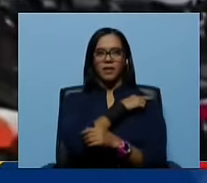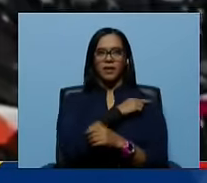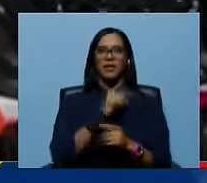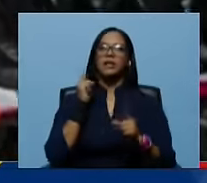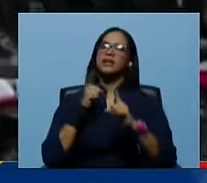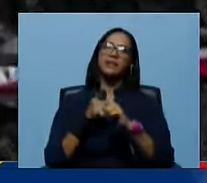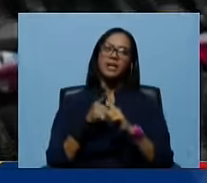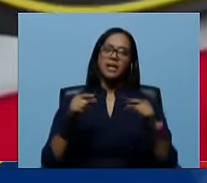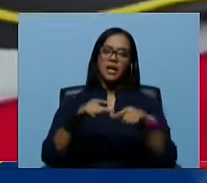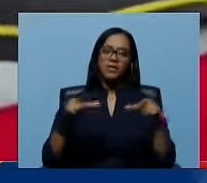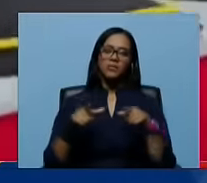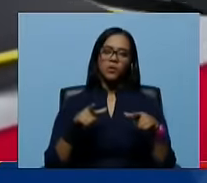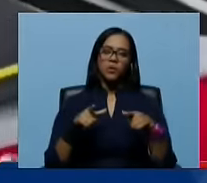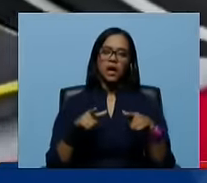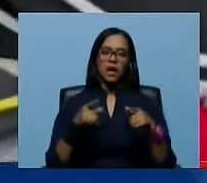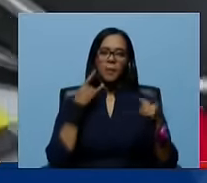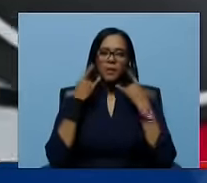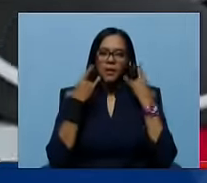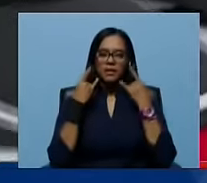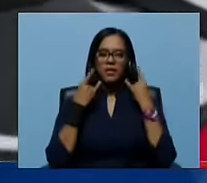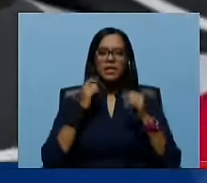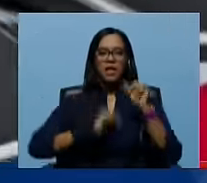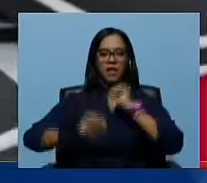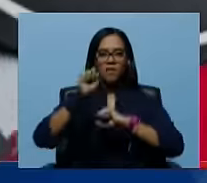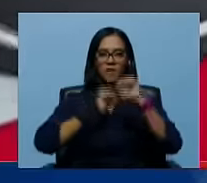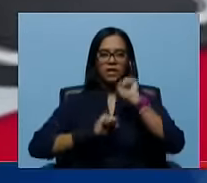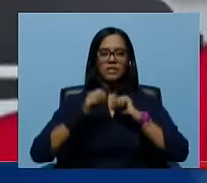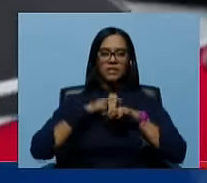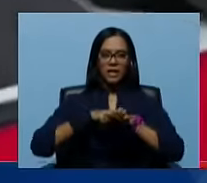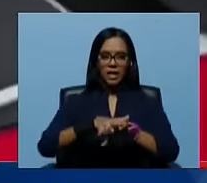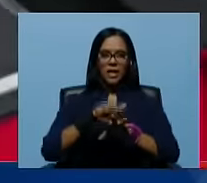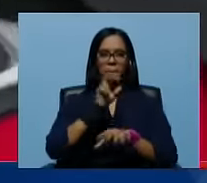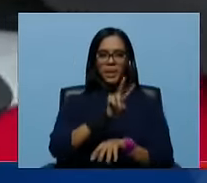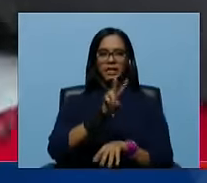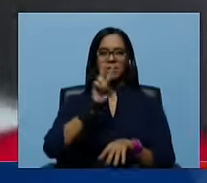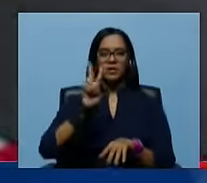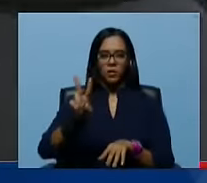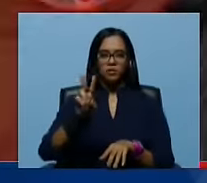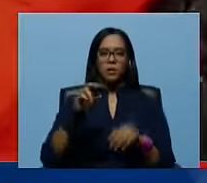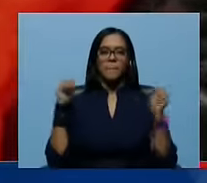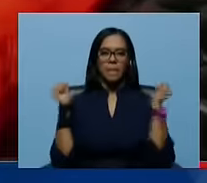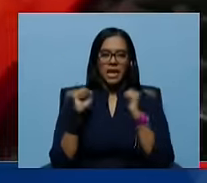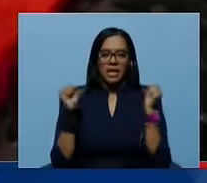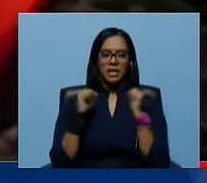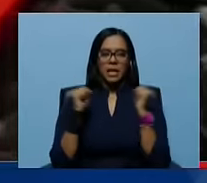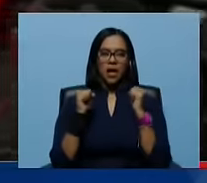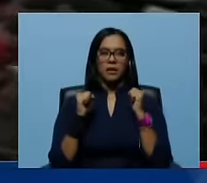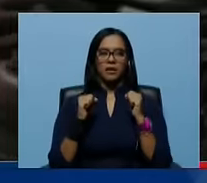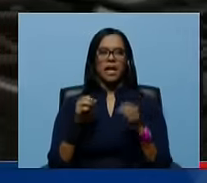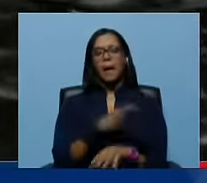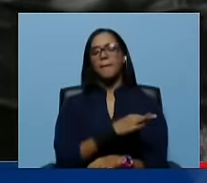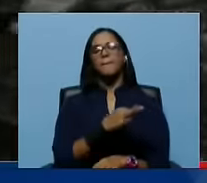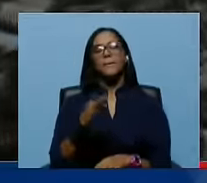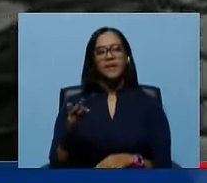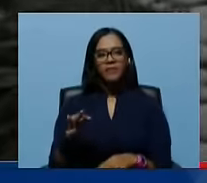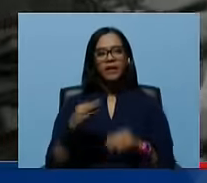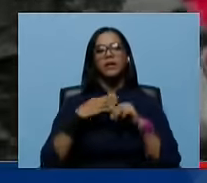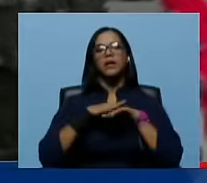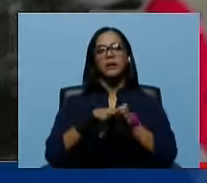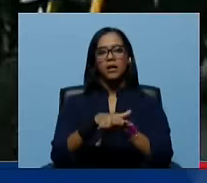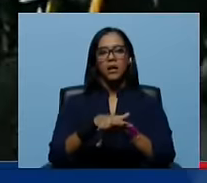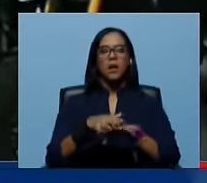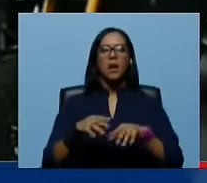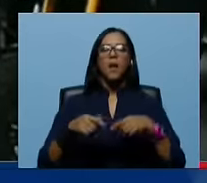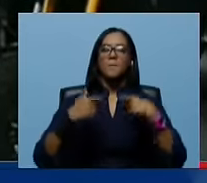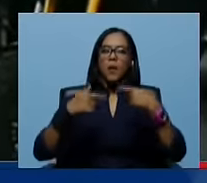la zona operativa de defensa integral 22, Mérida, en perfecta fusión